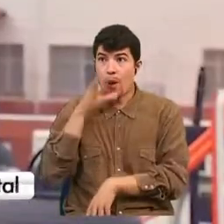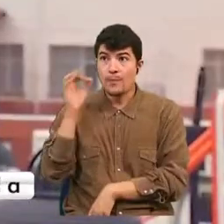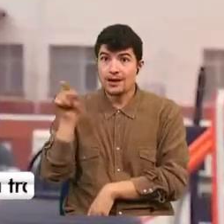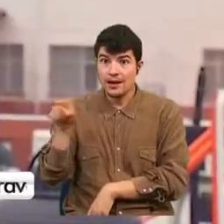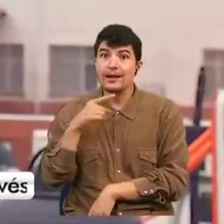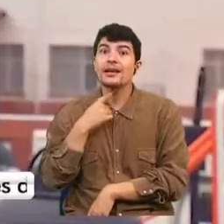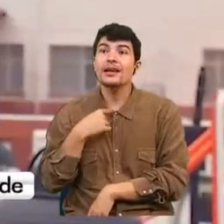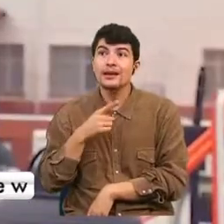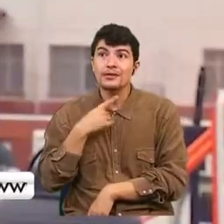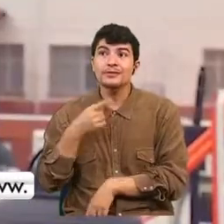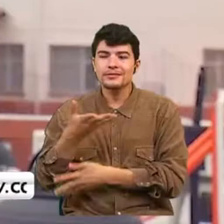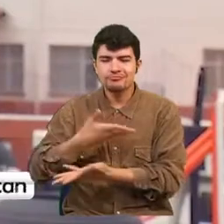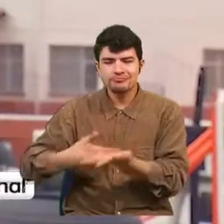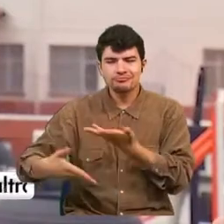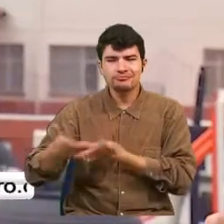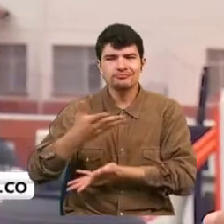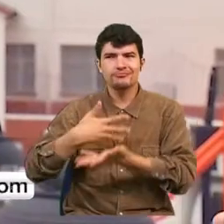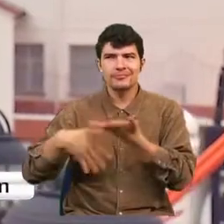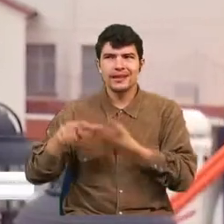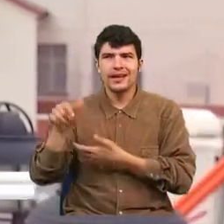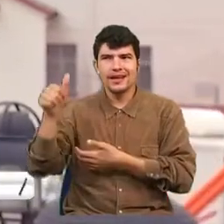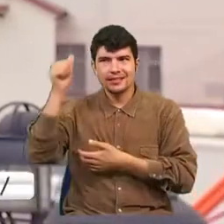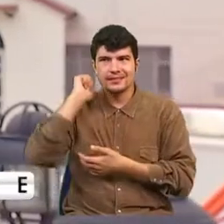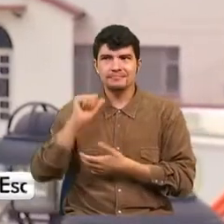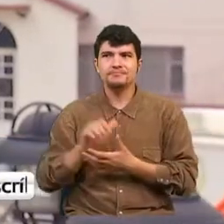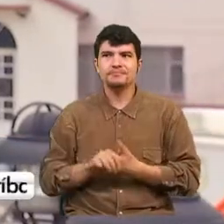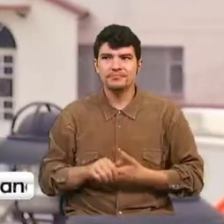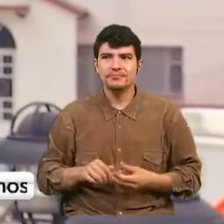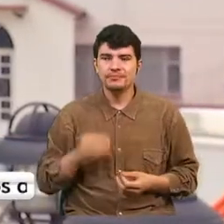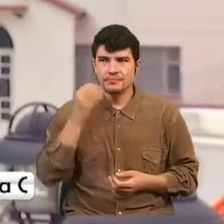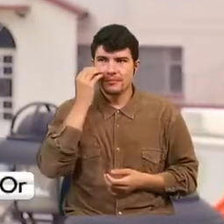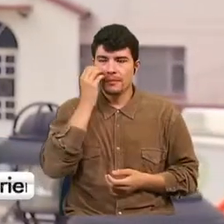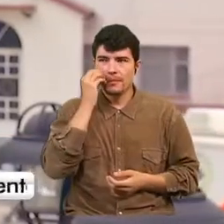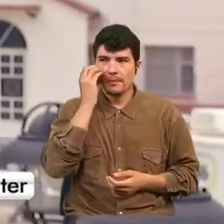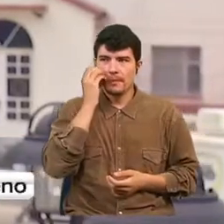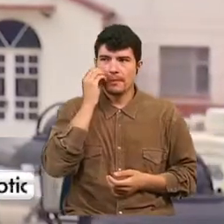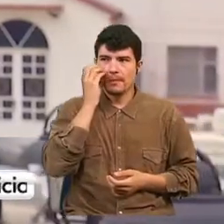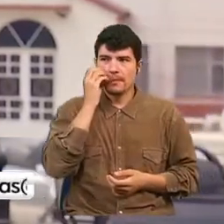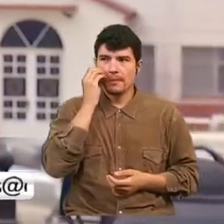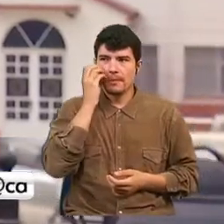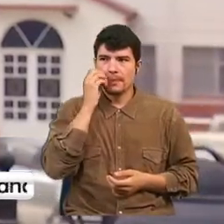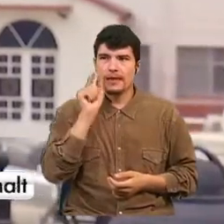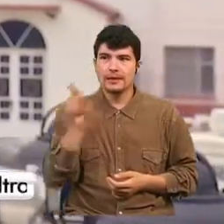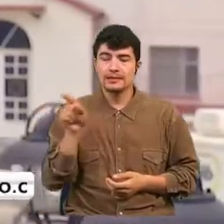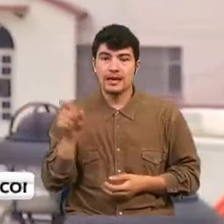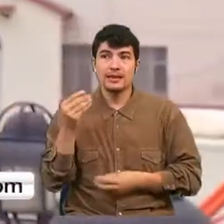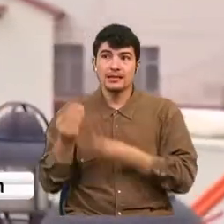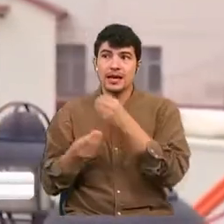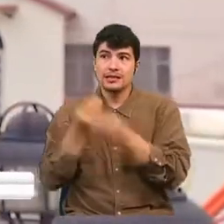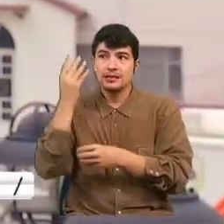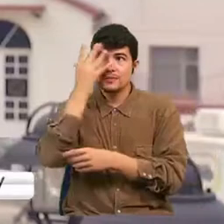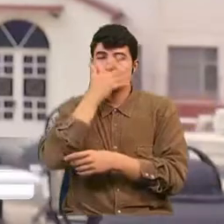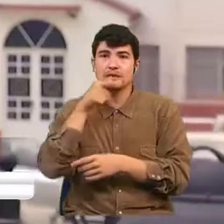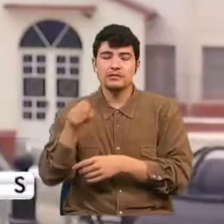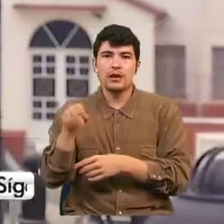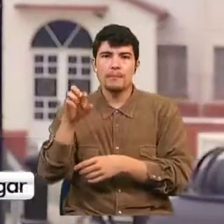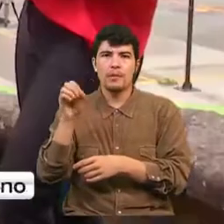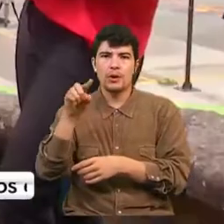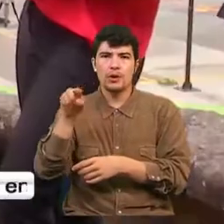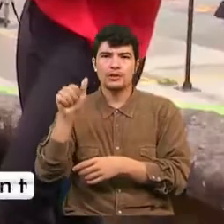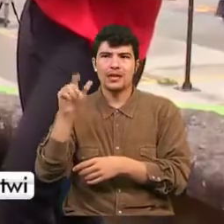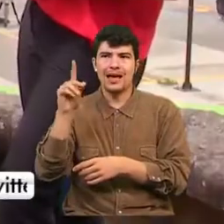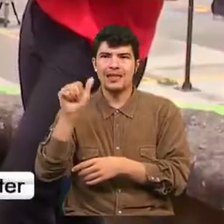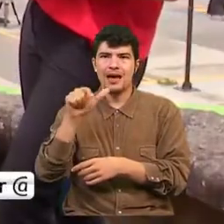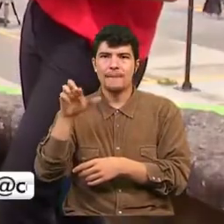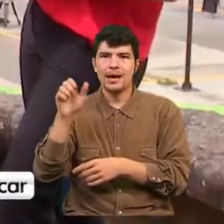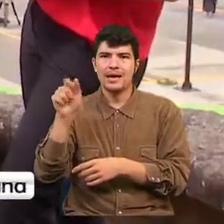también, él compartió también el piquetico ayer, entonces allá se hace algo muy... típico que es la posada paseña. ¿Sí? Unos